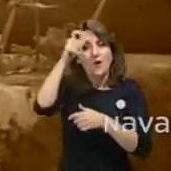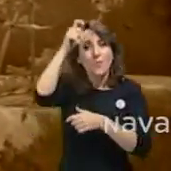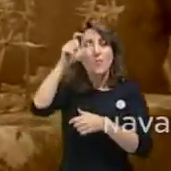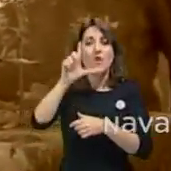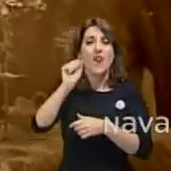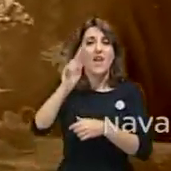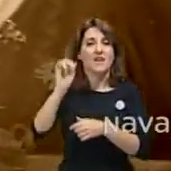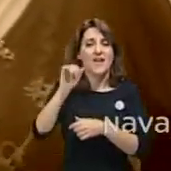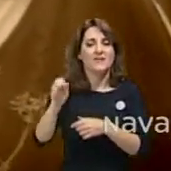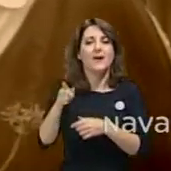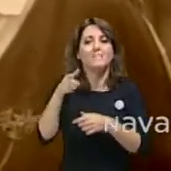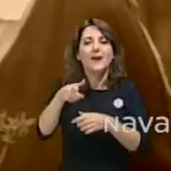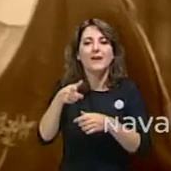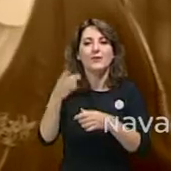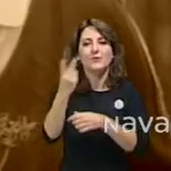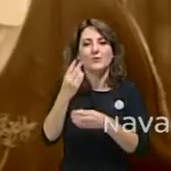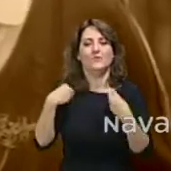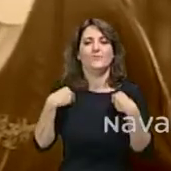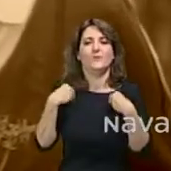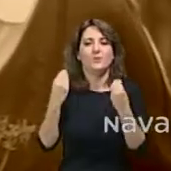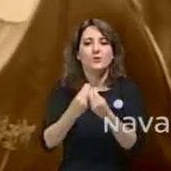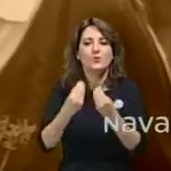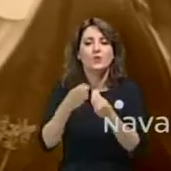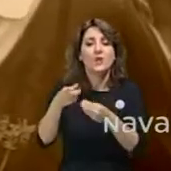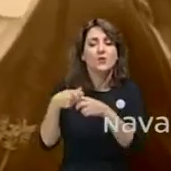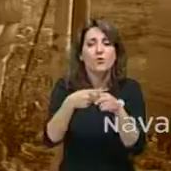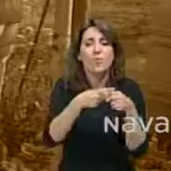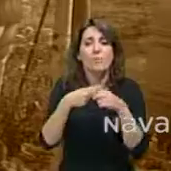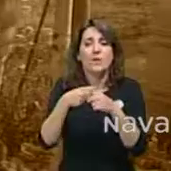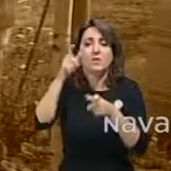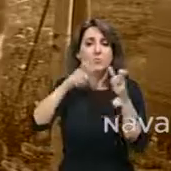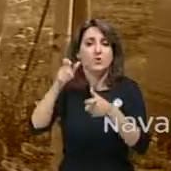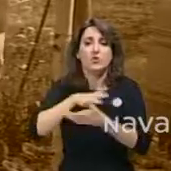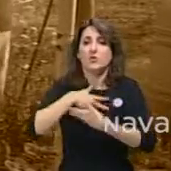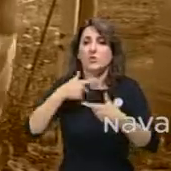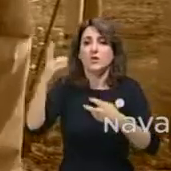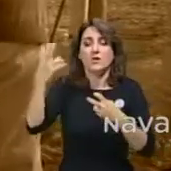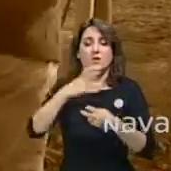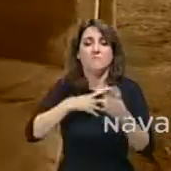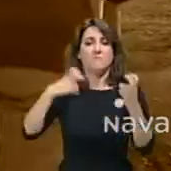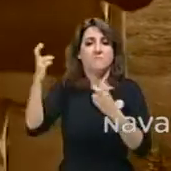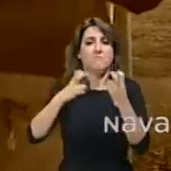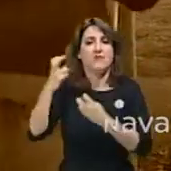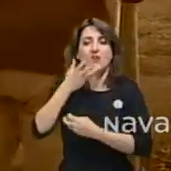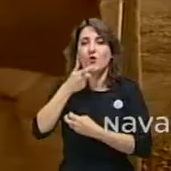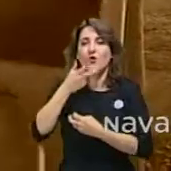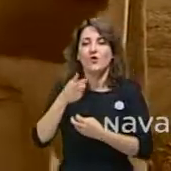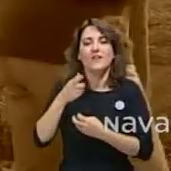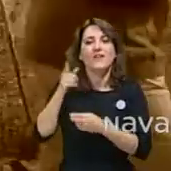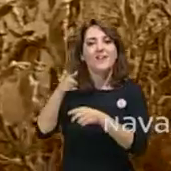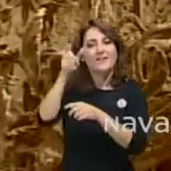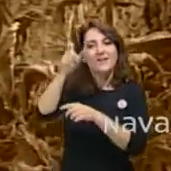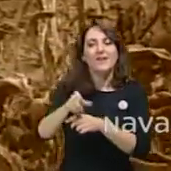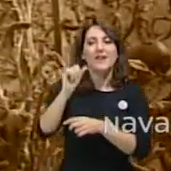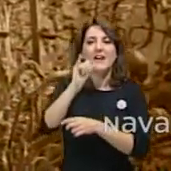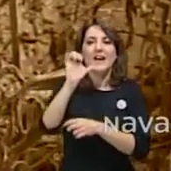refugio. Lugar que comparten con todos aquellos que quieran conocer todo lo que Jesús Hernández Aristu tiene